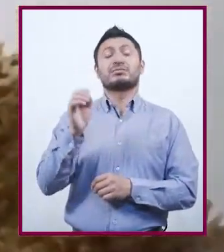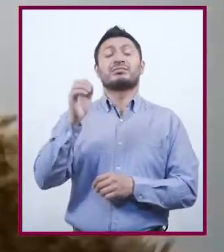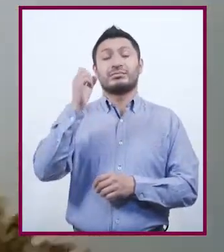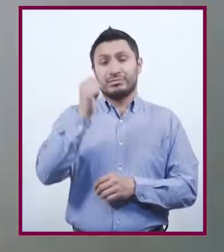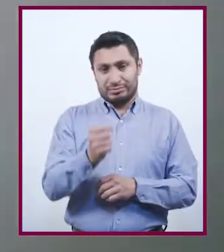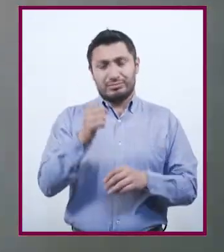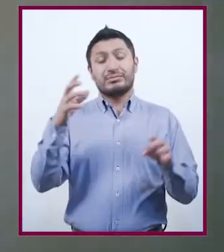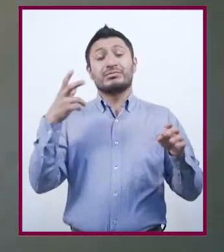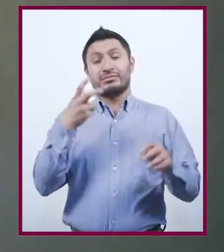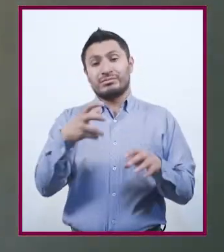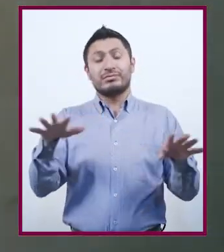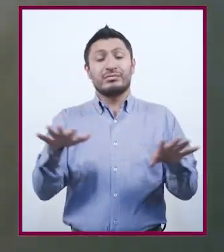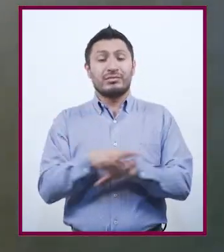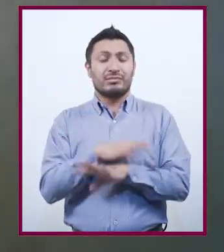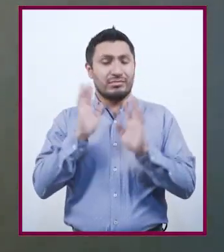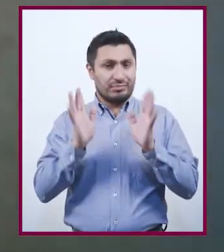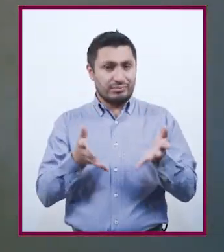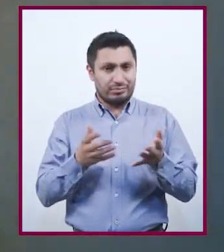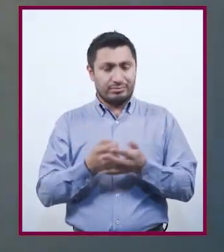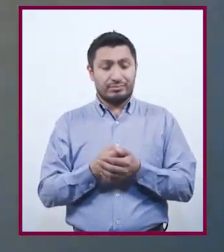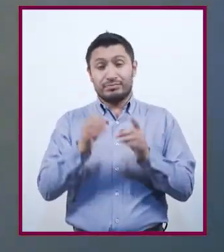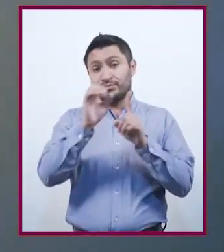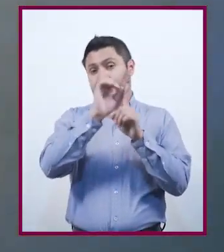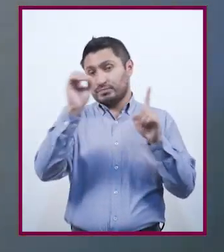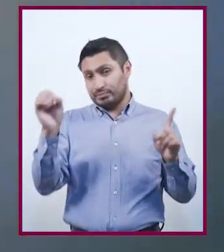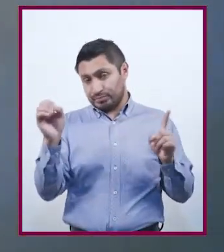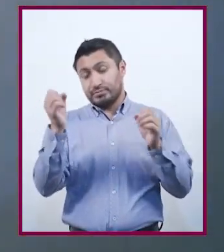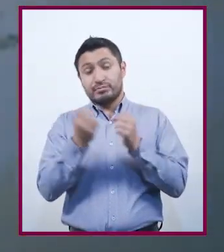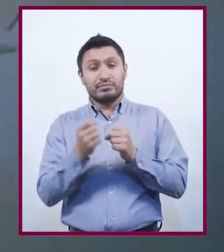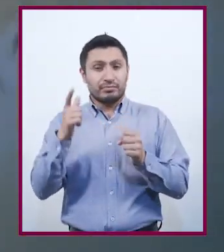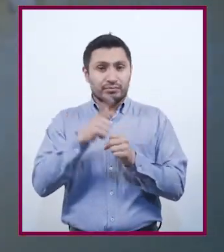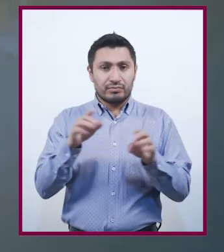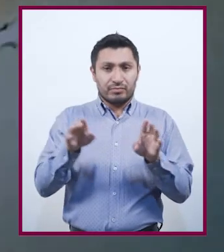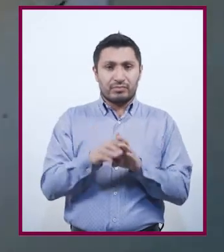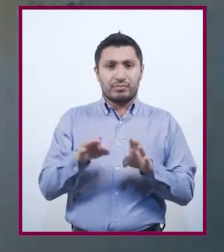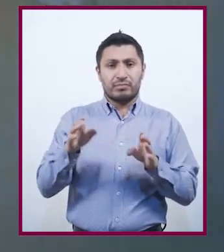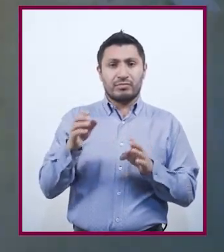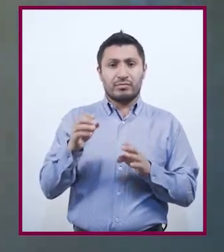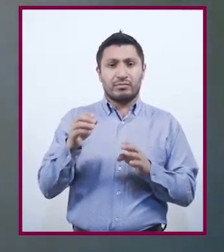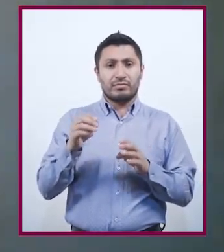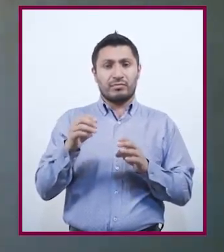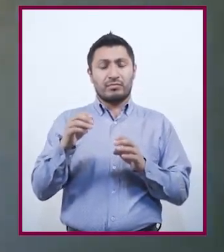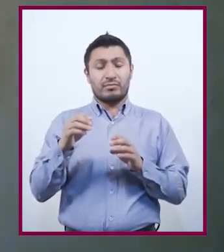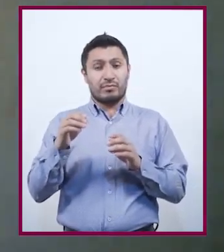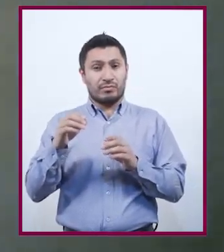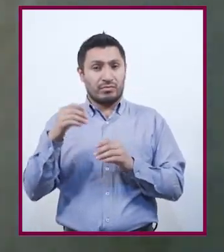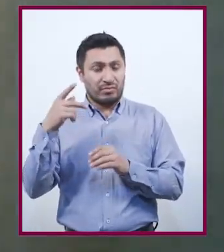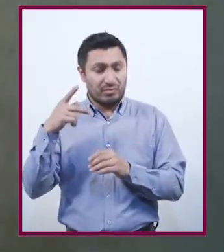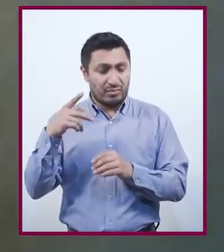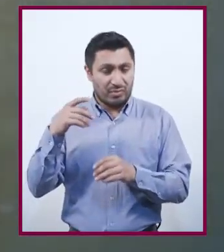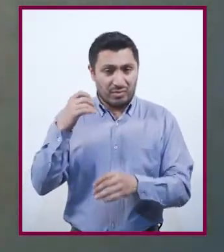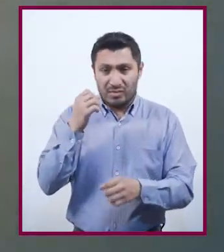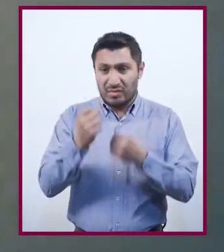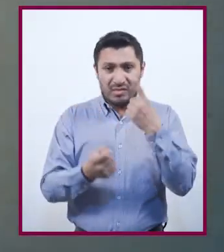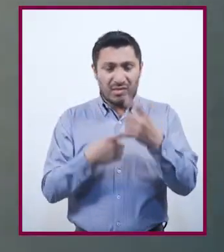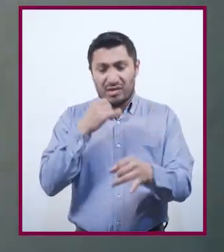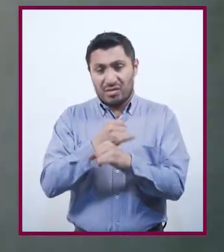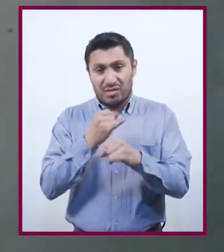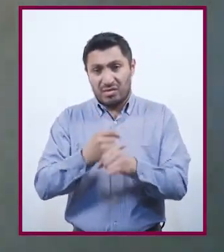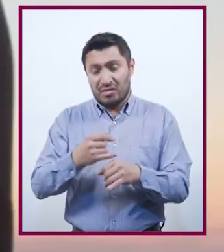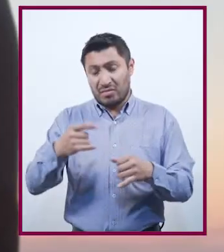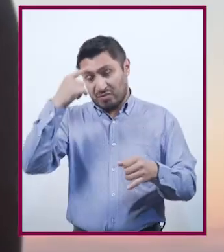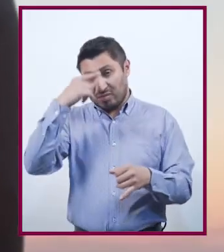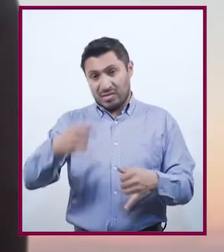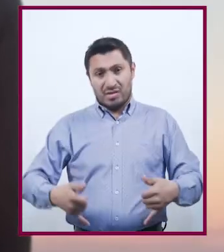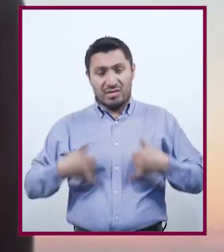Sin duda, esto ha cambiado radicalmente. Organizaciones sociales como Youth Coalition, en su guía para activistas